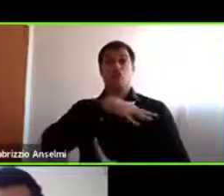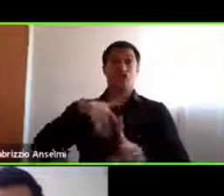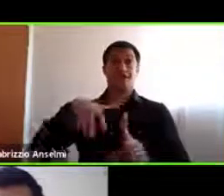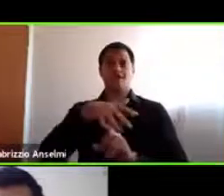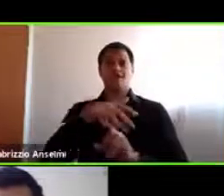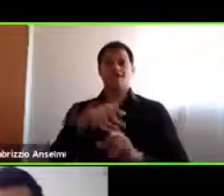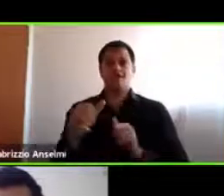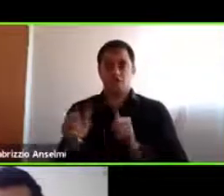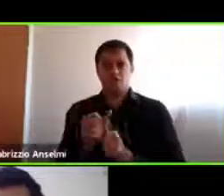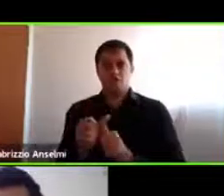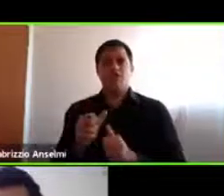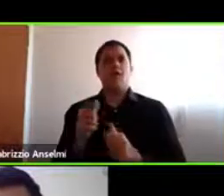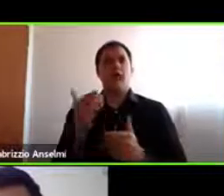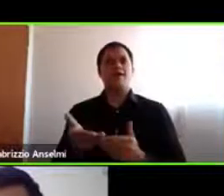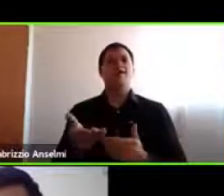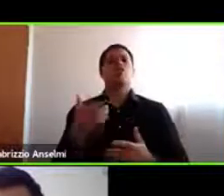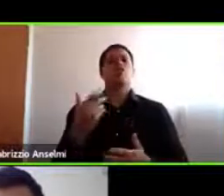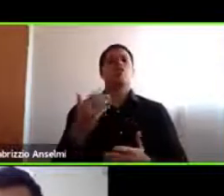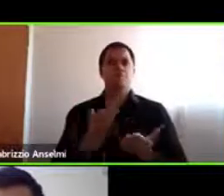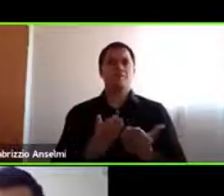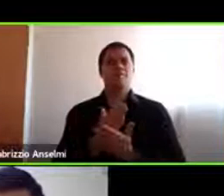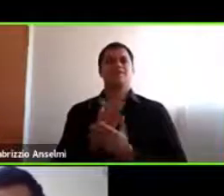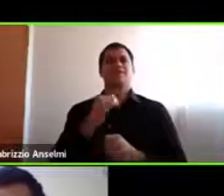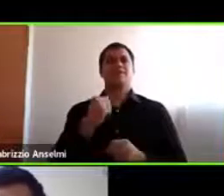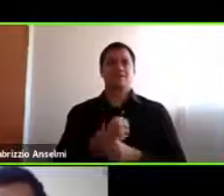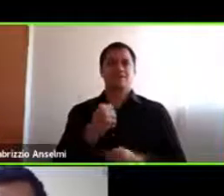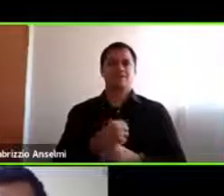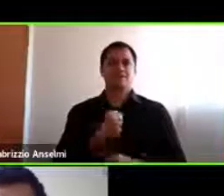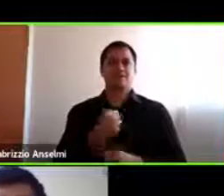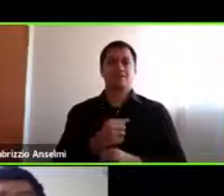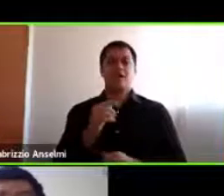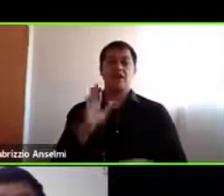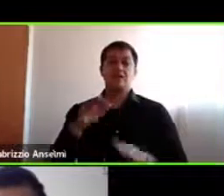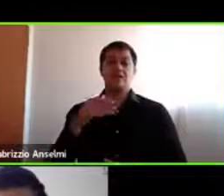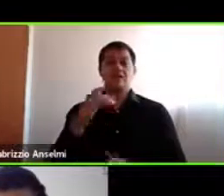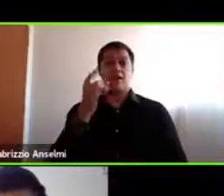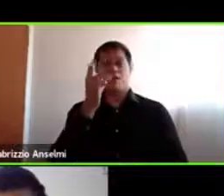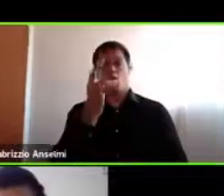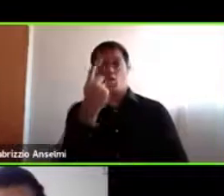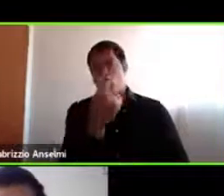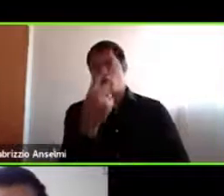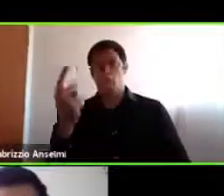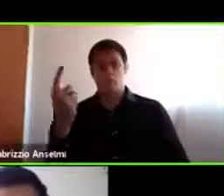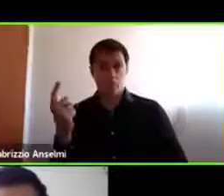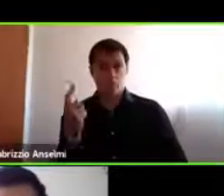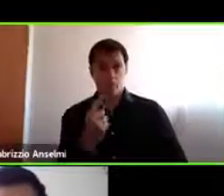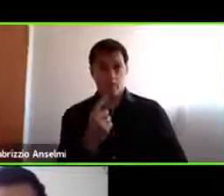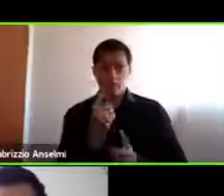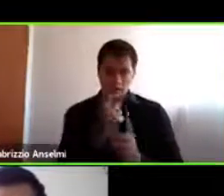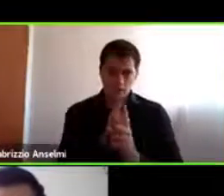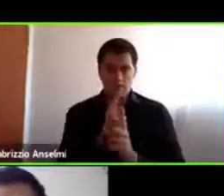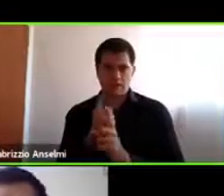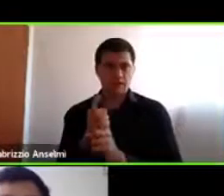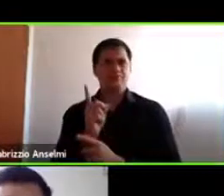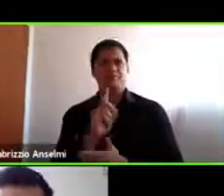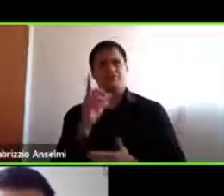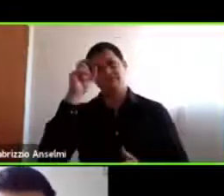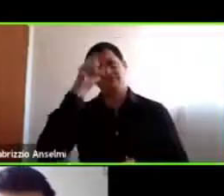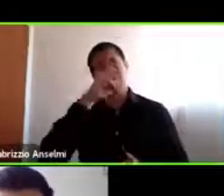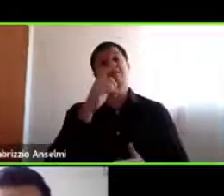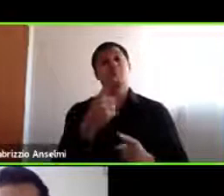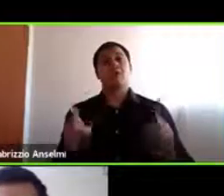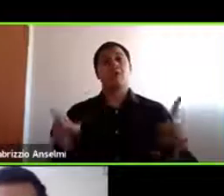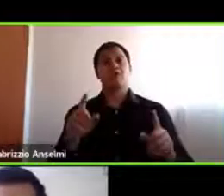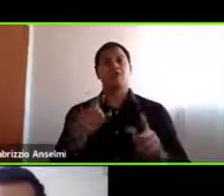pues bueno hacerlo eso online uno a uno es algo complejo pero la tecnología precisamente nos da esa posibilidad y grafo